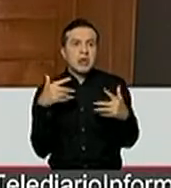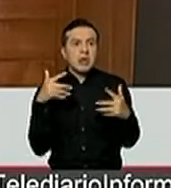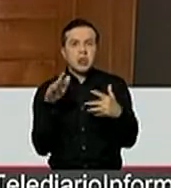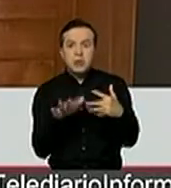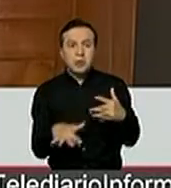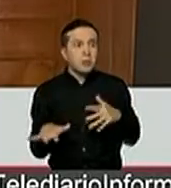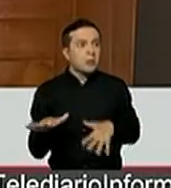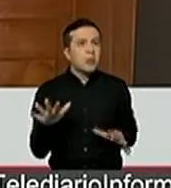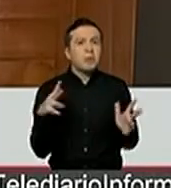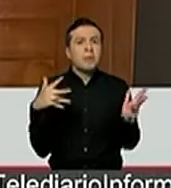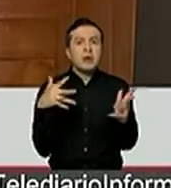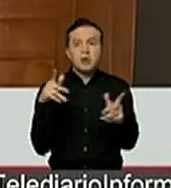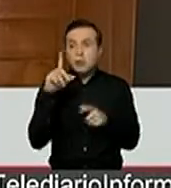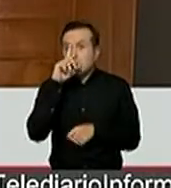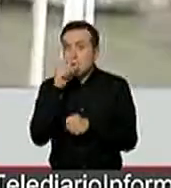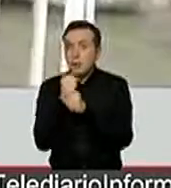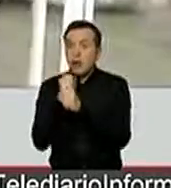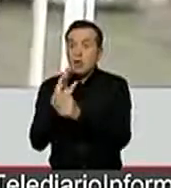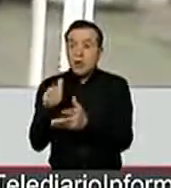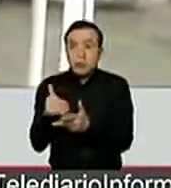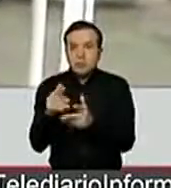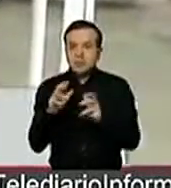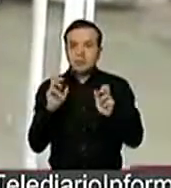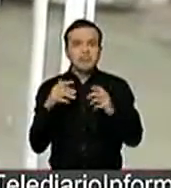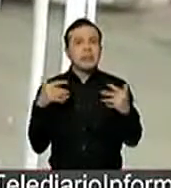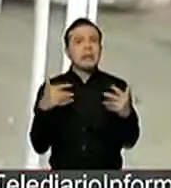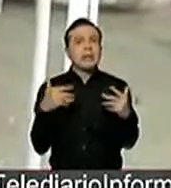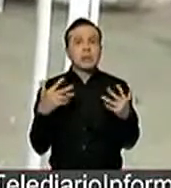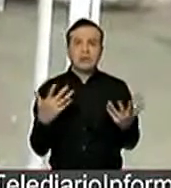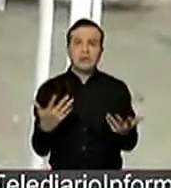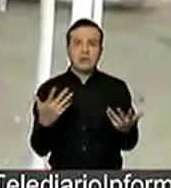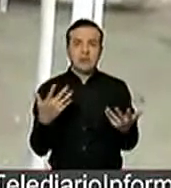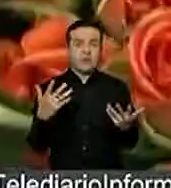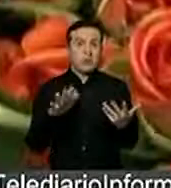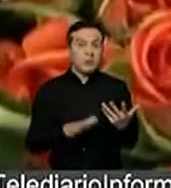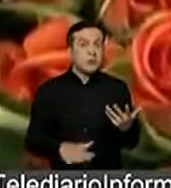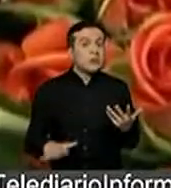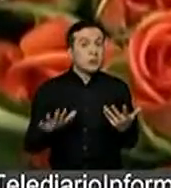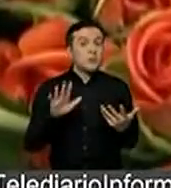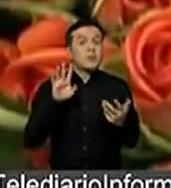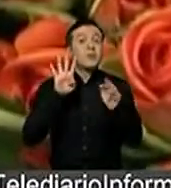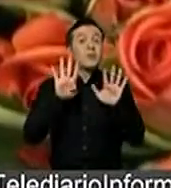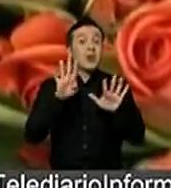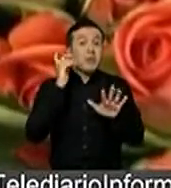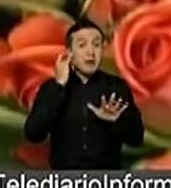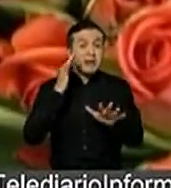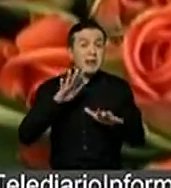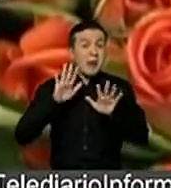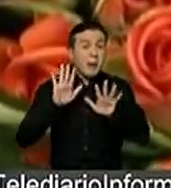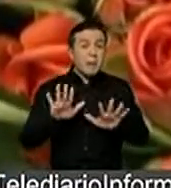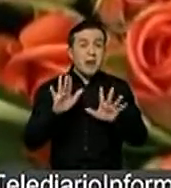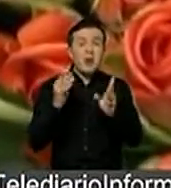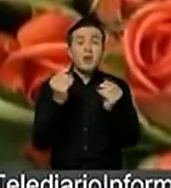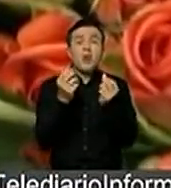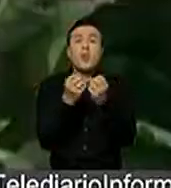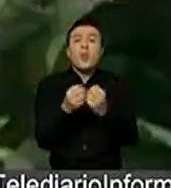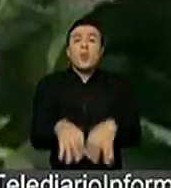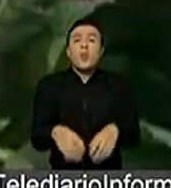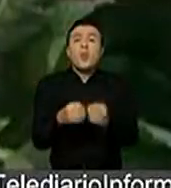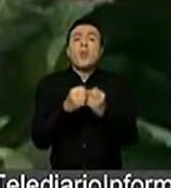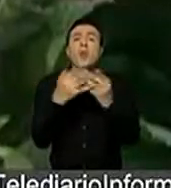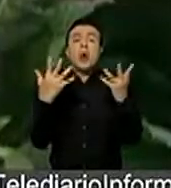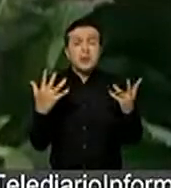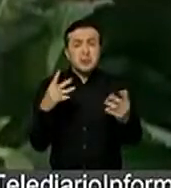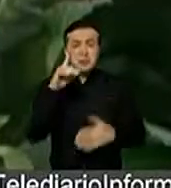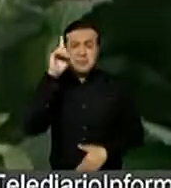vecinos y los trabajadores de finca. Según el sector productivo del país, en 9 días de paro se registran pérdidas que superan